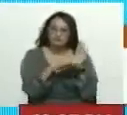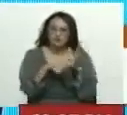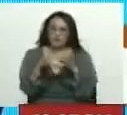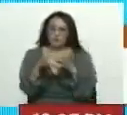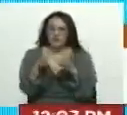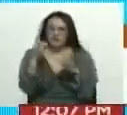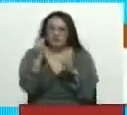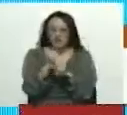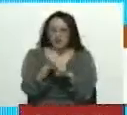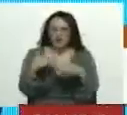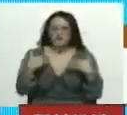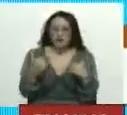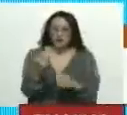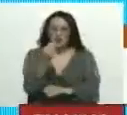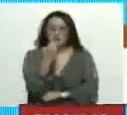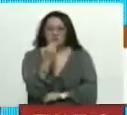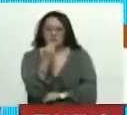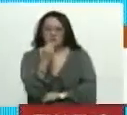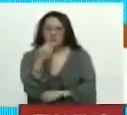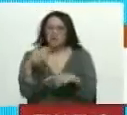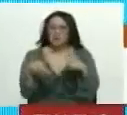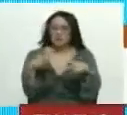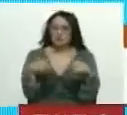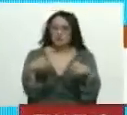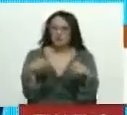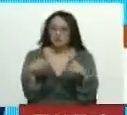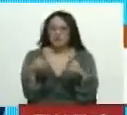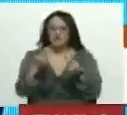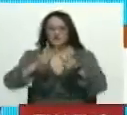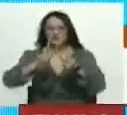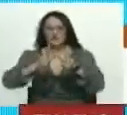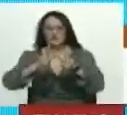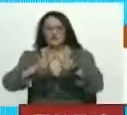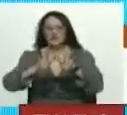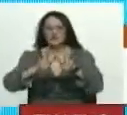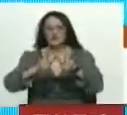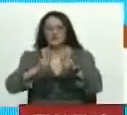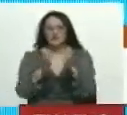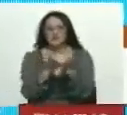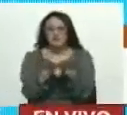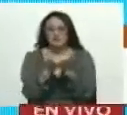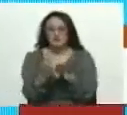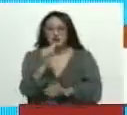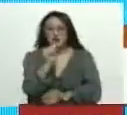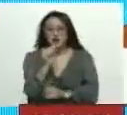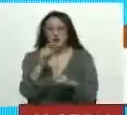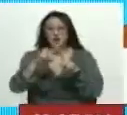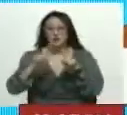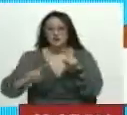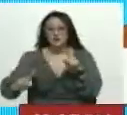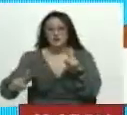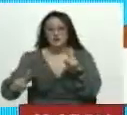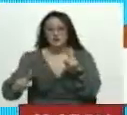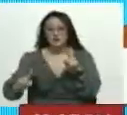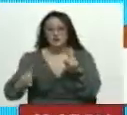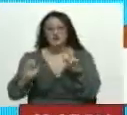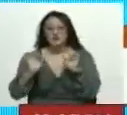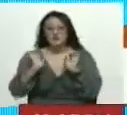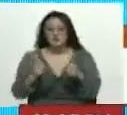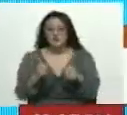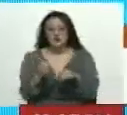de salud alimentación producción vivienda servicios aguas electricidad Y eso se activa